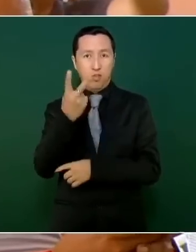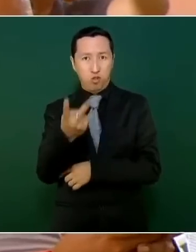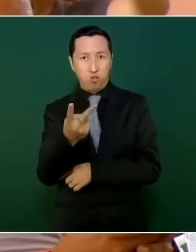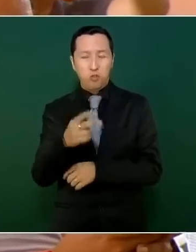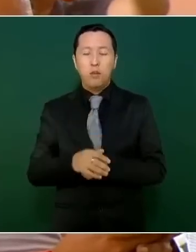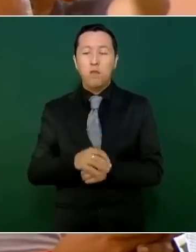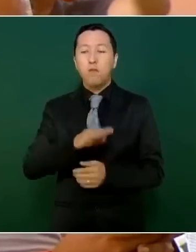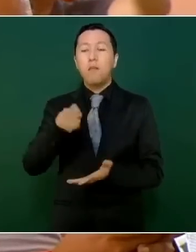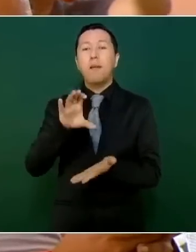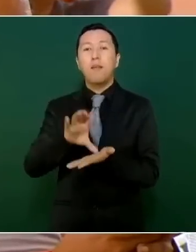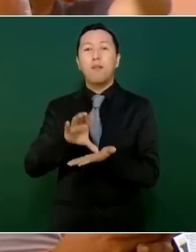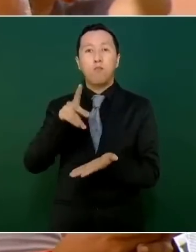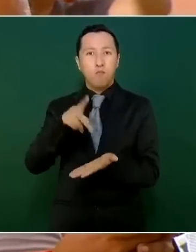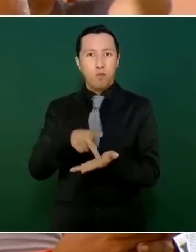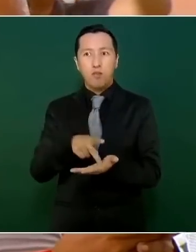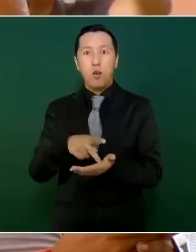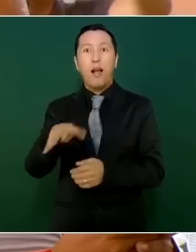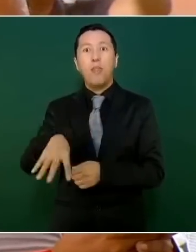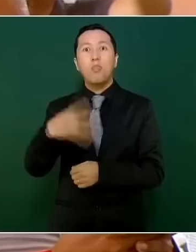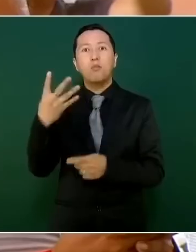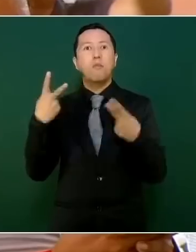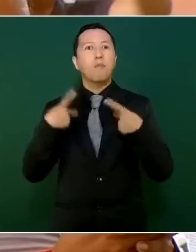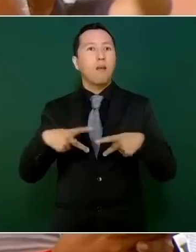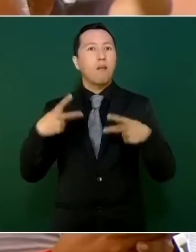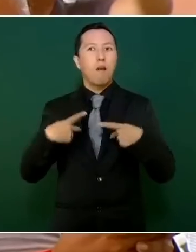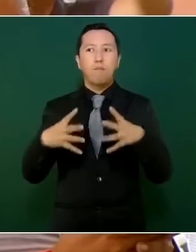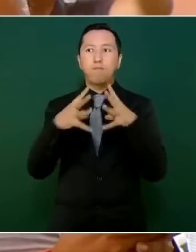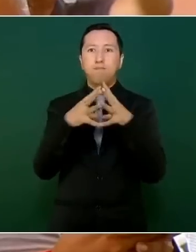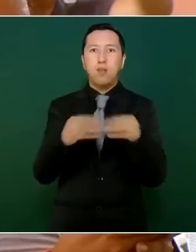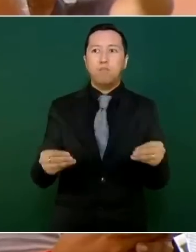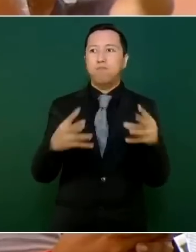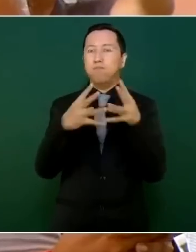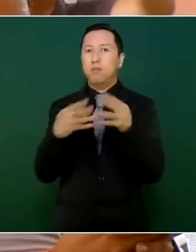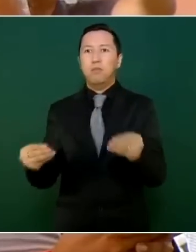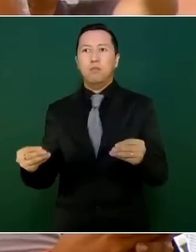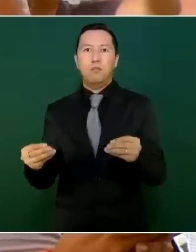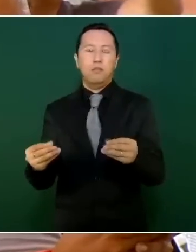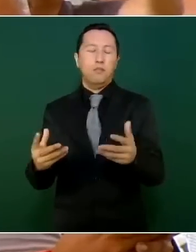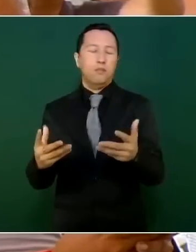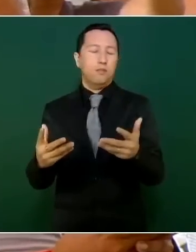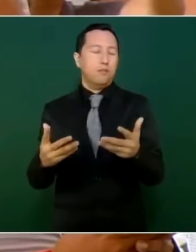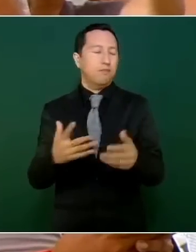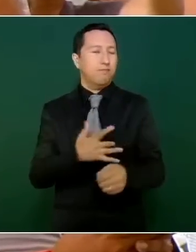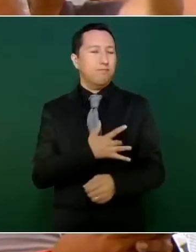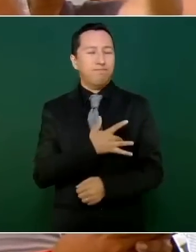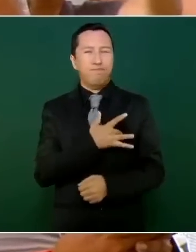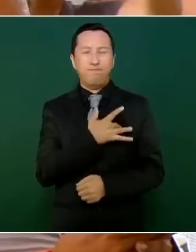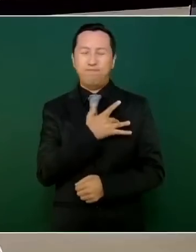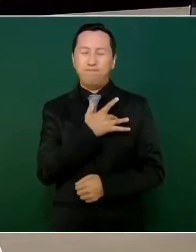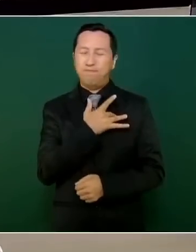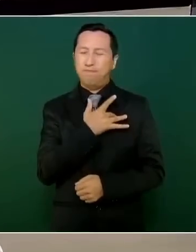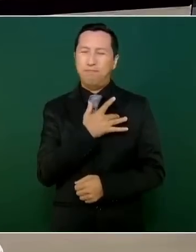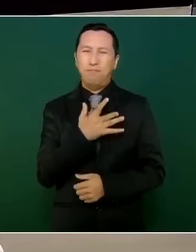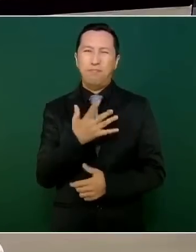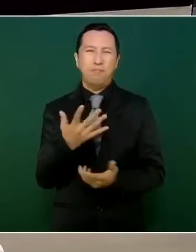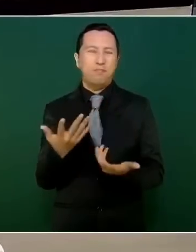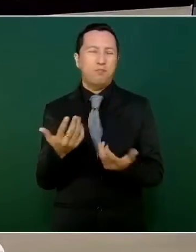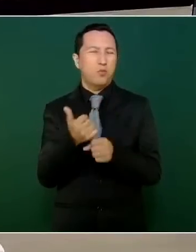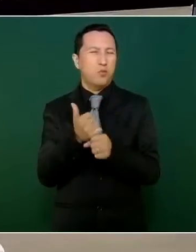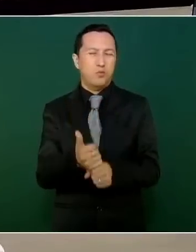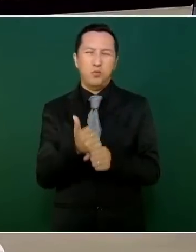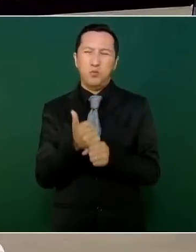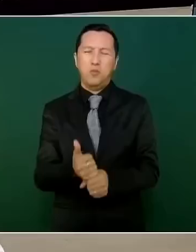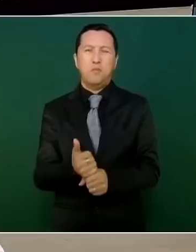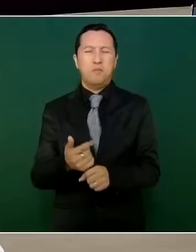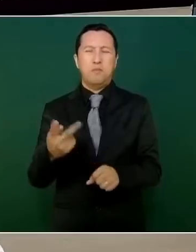solo en el municipio de Felipe Carrillo Puerto. Duele mucho. Y yo lo he comentado y se lo